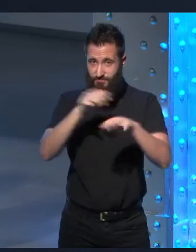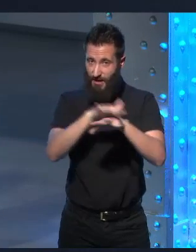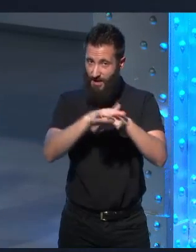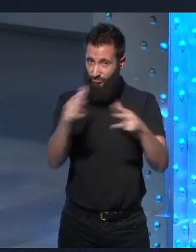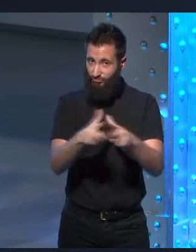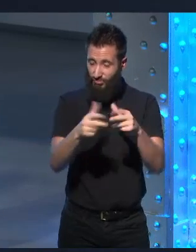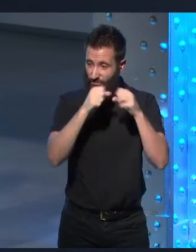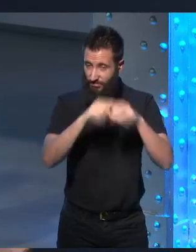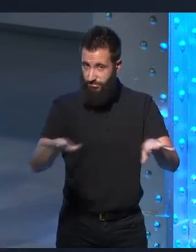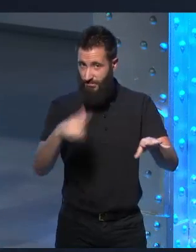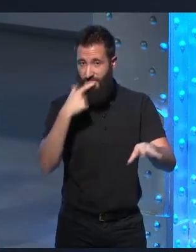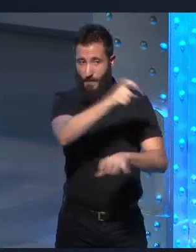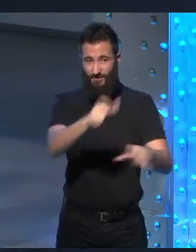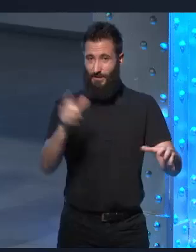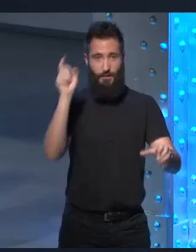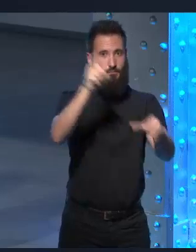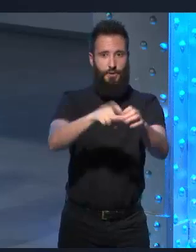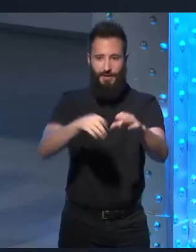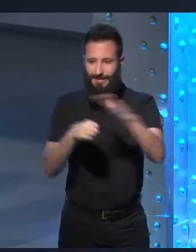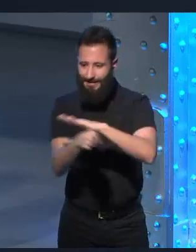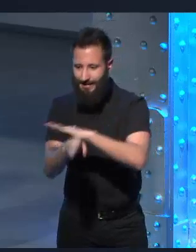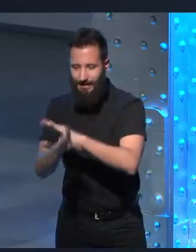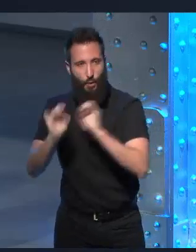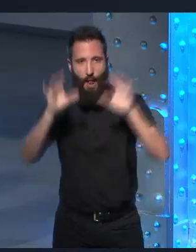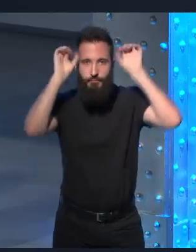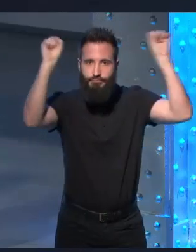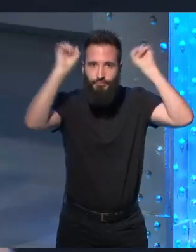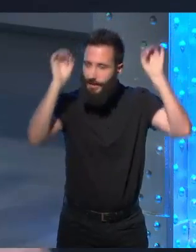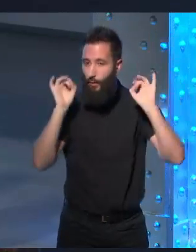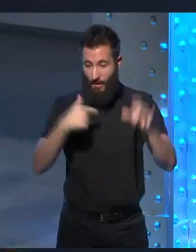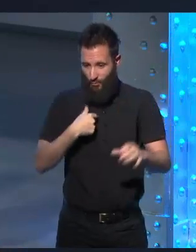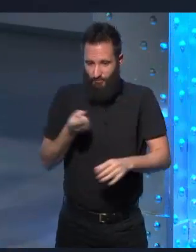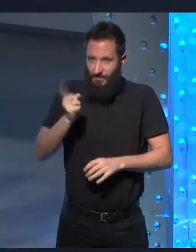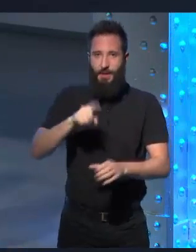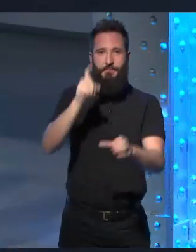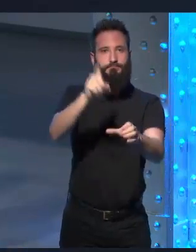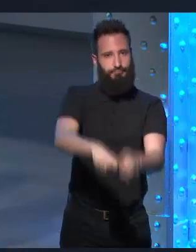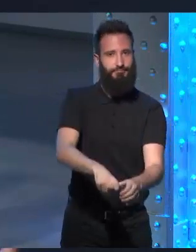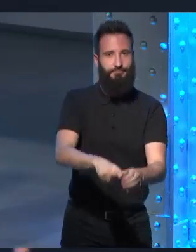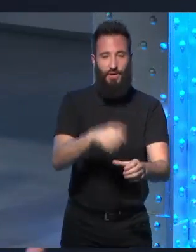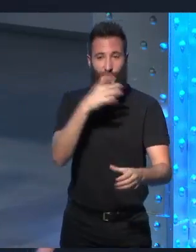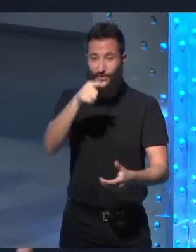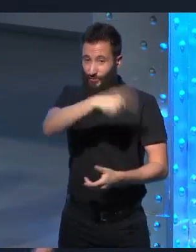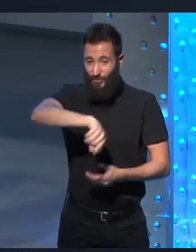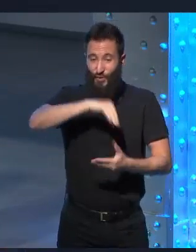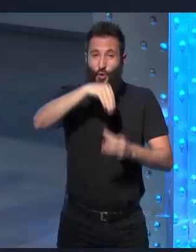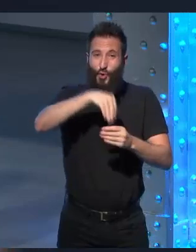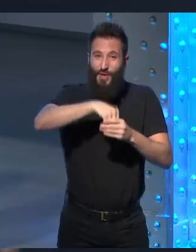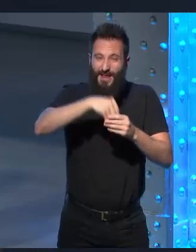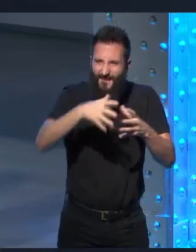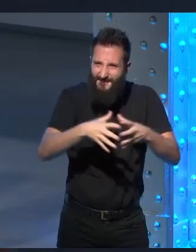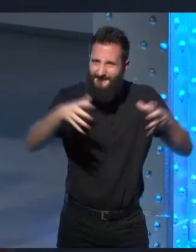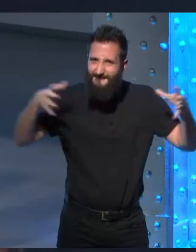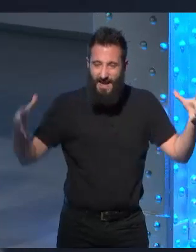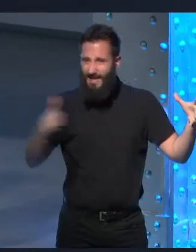entra como si fueran extraterrestres, yo también, entramos como con un hambre de contenido muy grande y queremos como